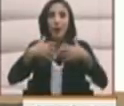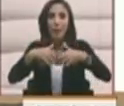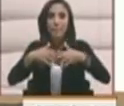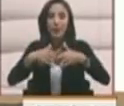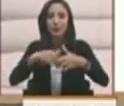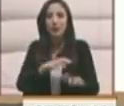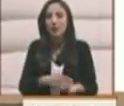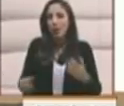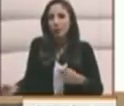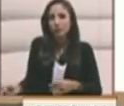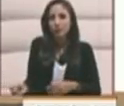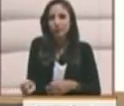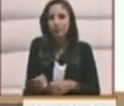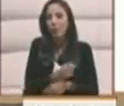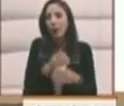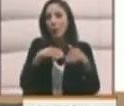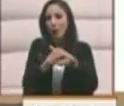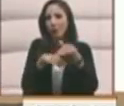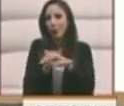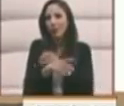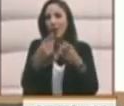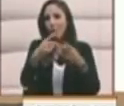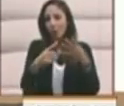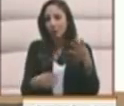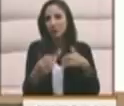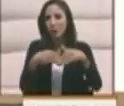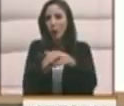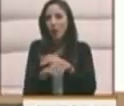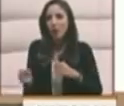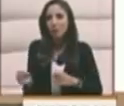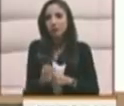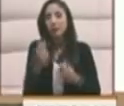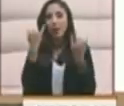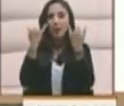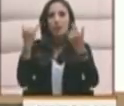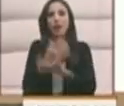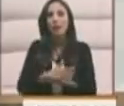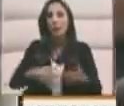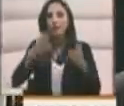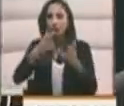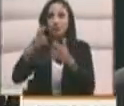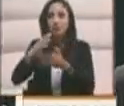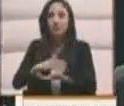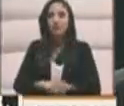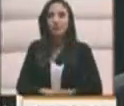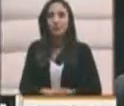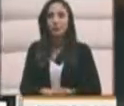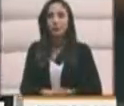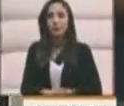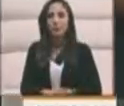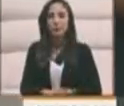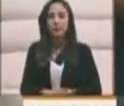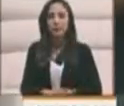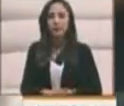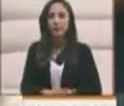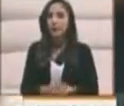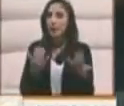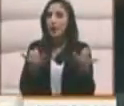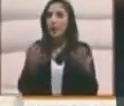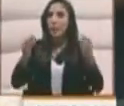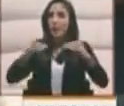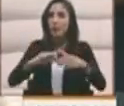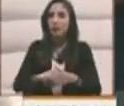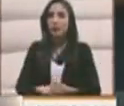maletín para cometer actos terroristas. Bueno,